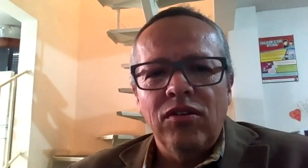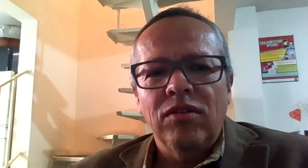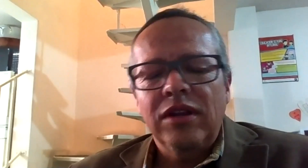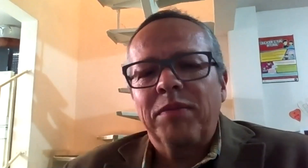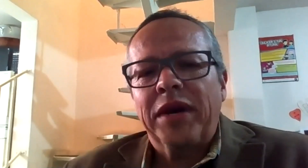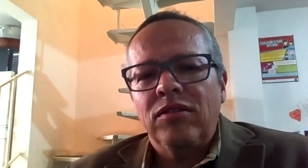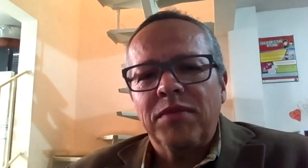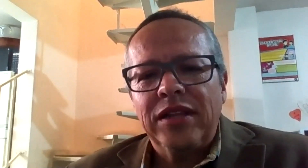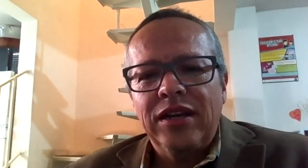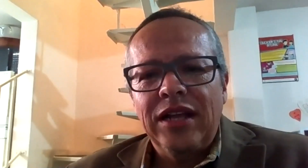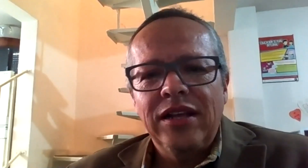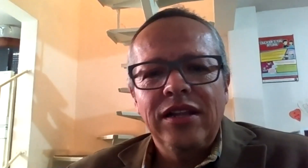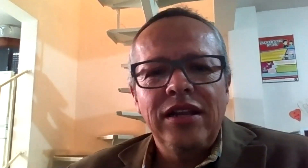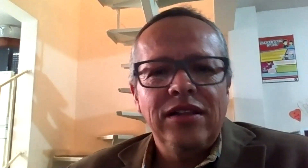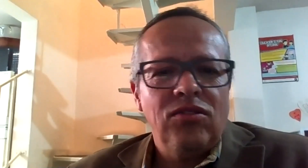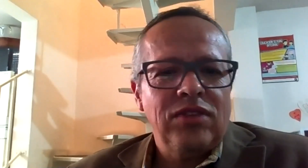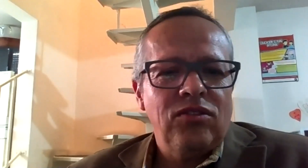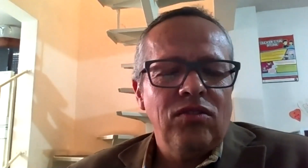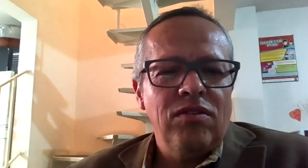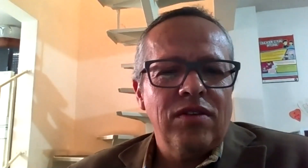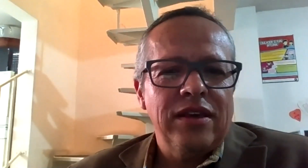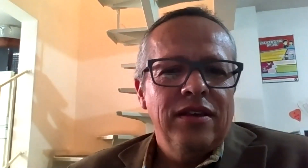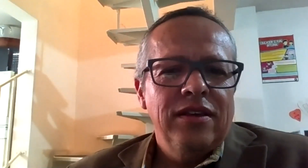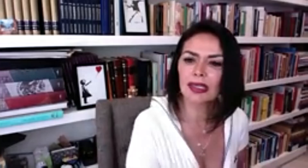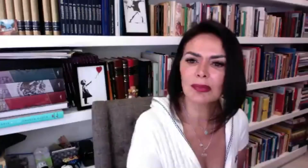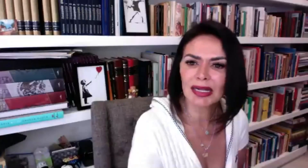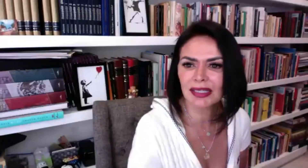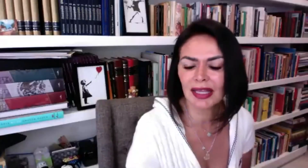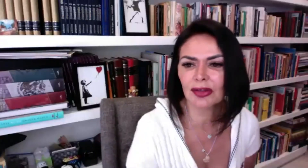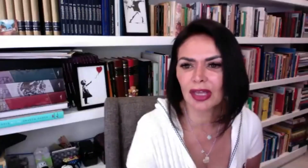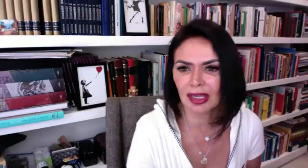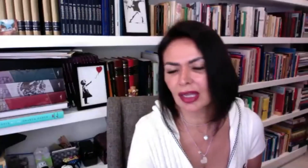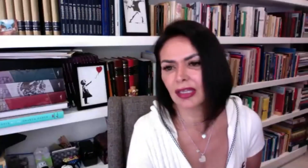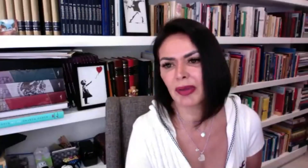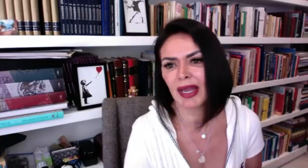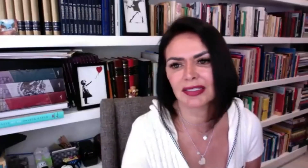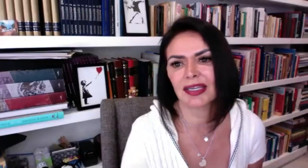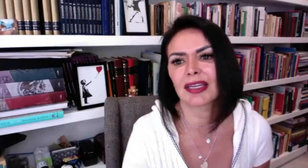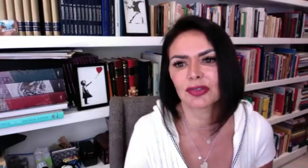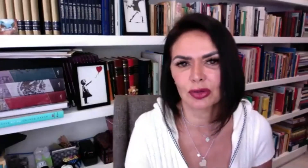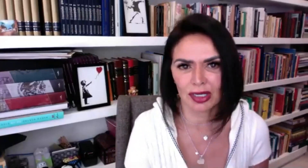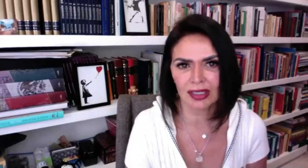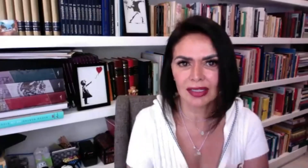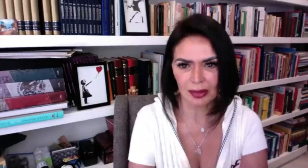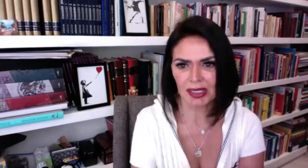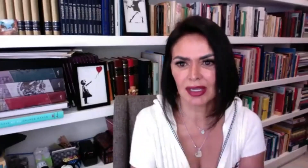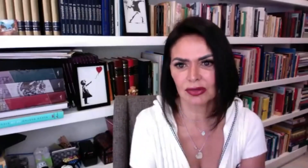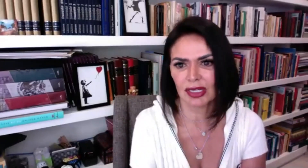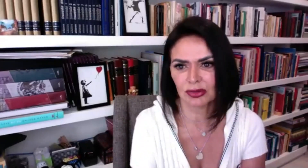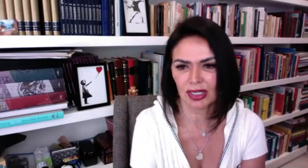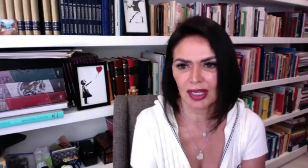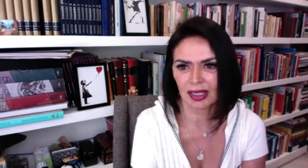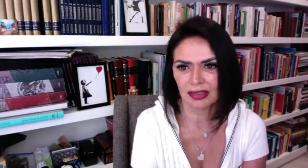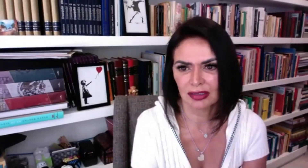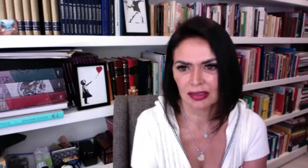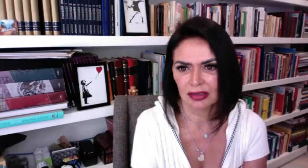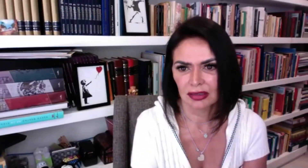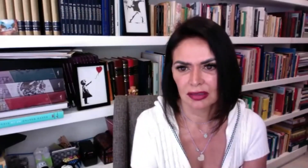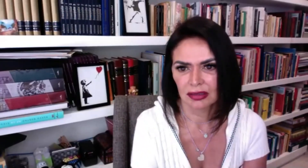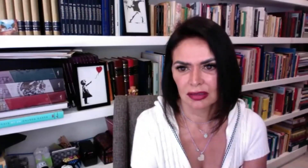en marco legal, pues maestro, bienvenida a sus recomendaciones. Nos pregunta Simón Bolos, ¿qué es IPH?